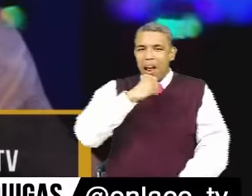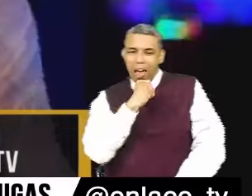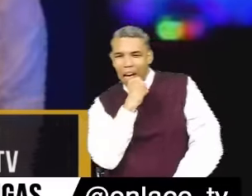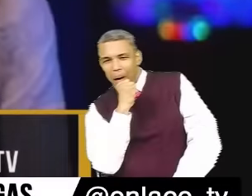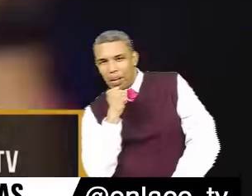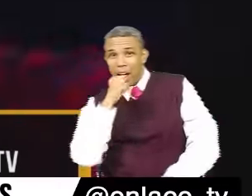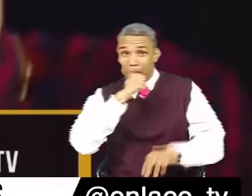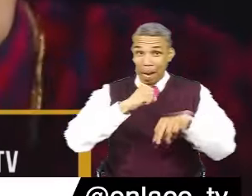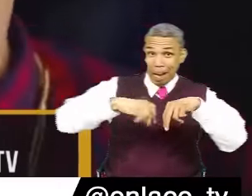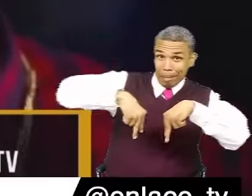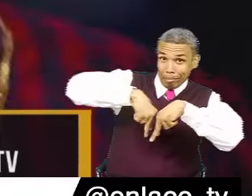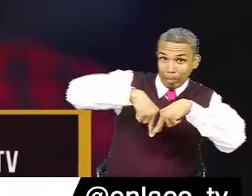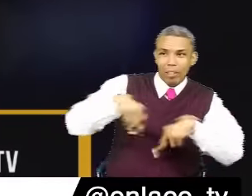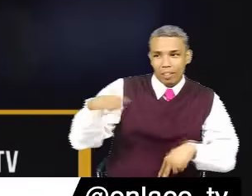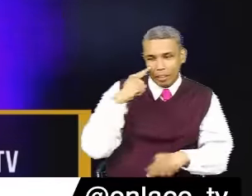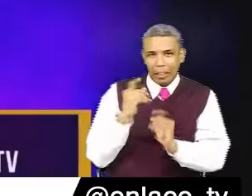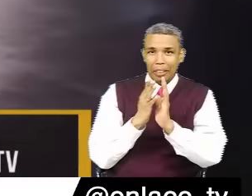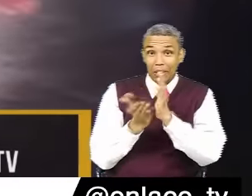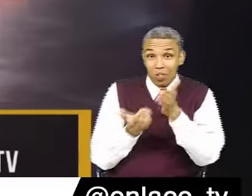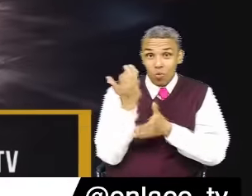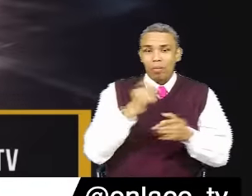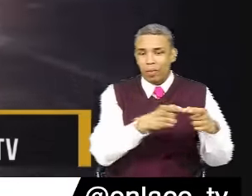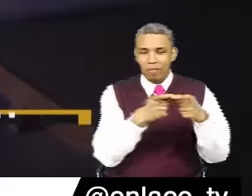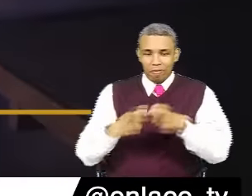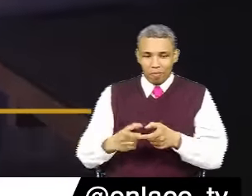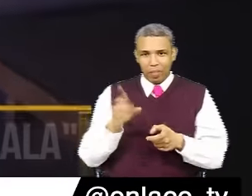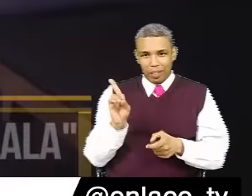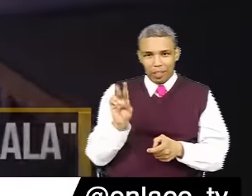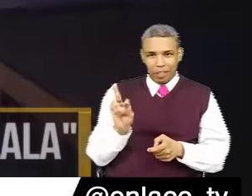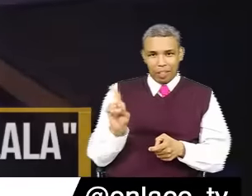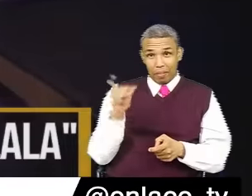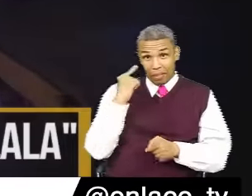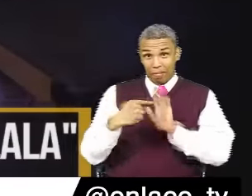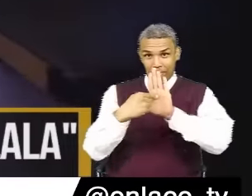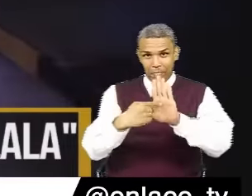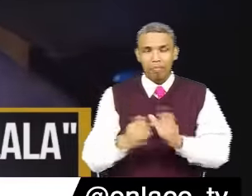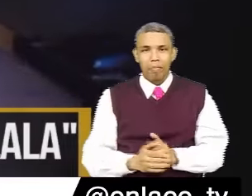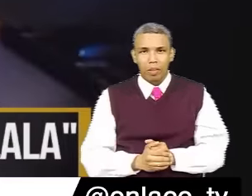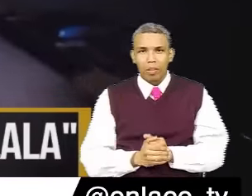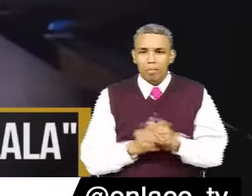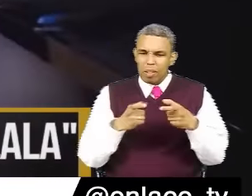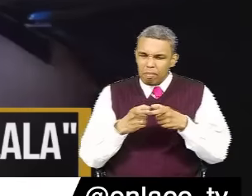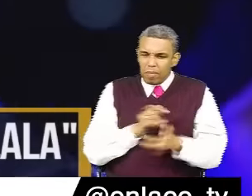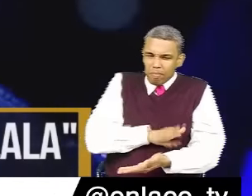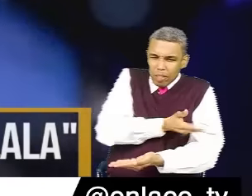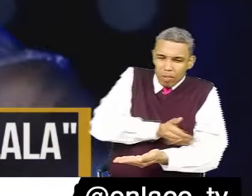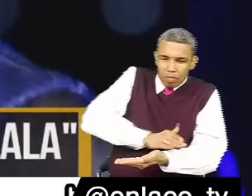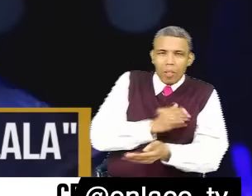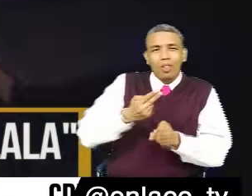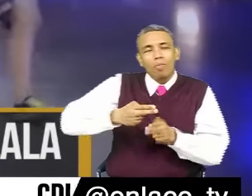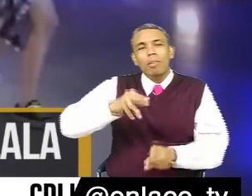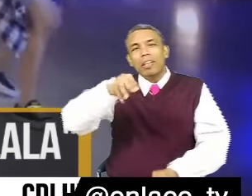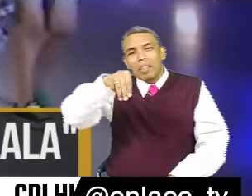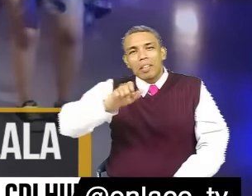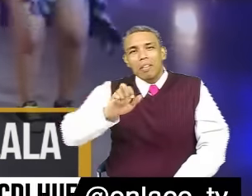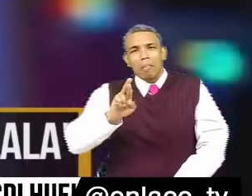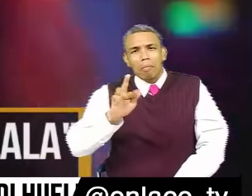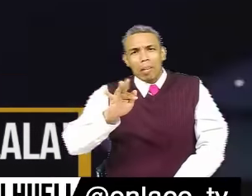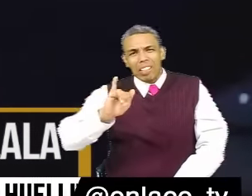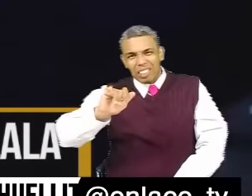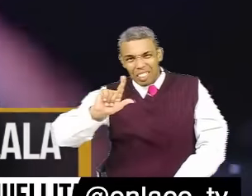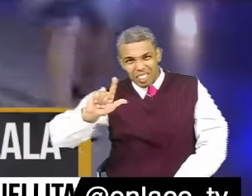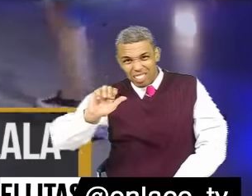año y medio de trabajo con su equipo, Jace lanza su nueva producción musical titulada Martíllala. Esta champeta, que aunque reconoce no es común en